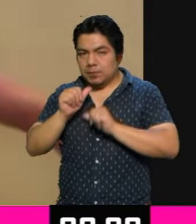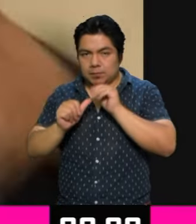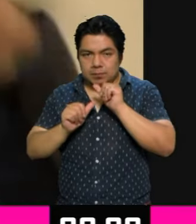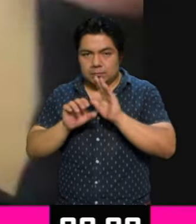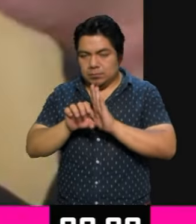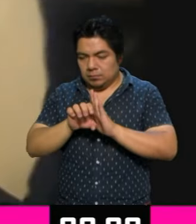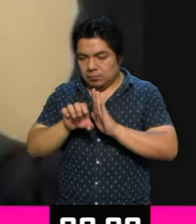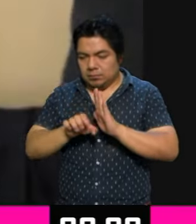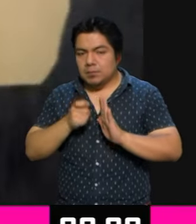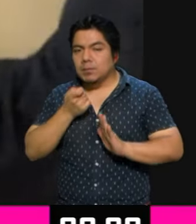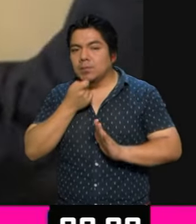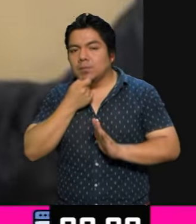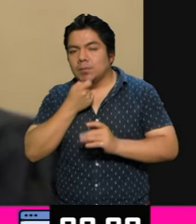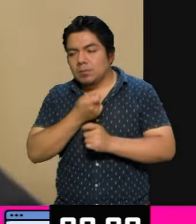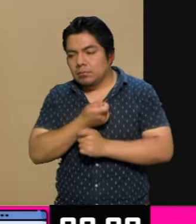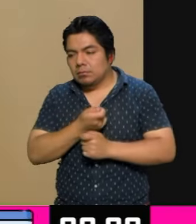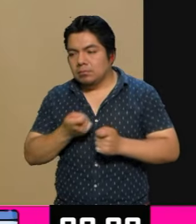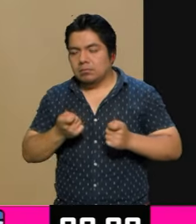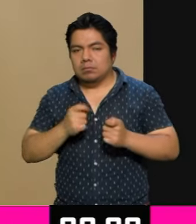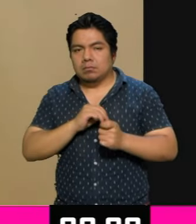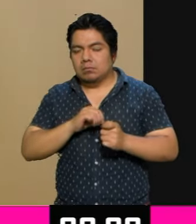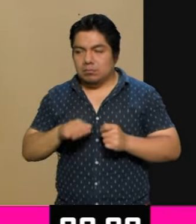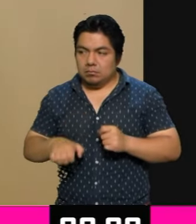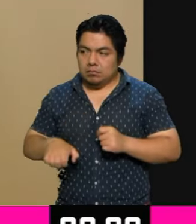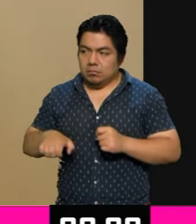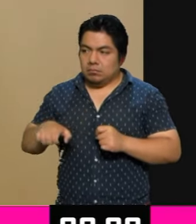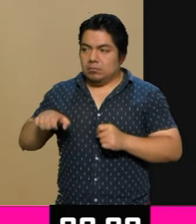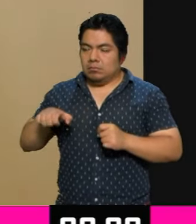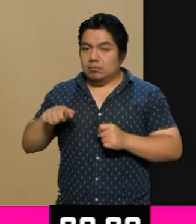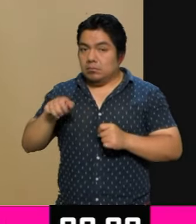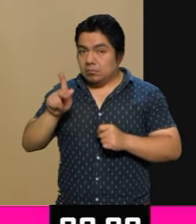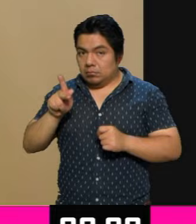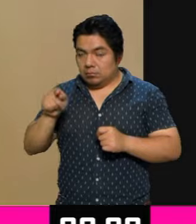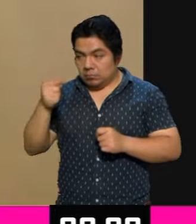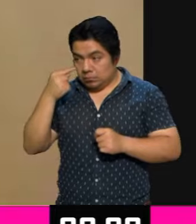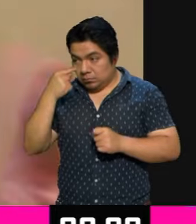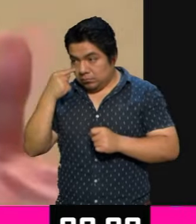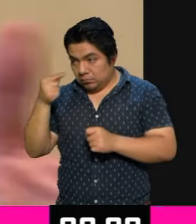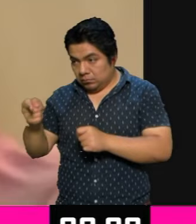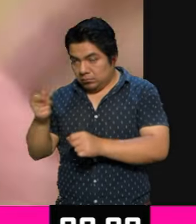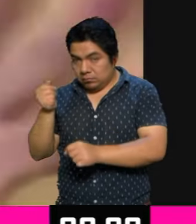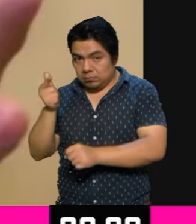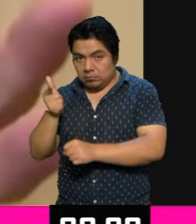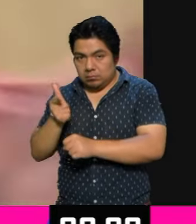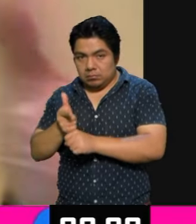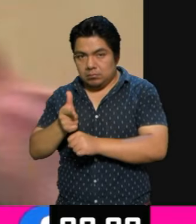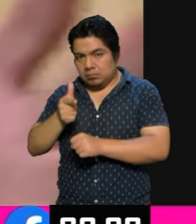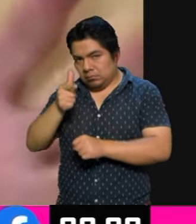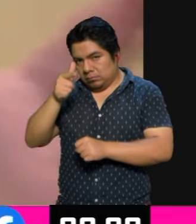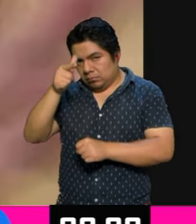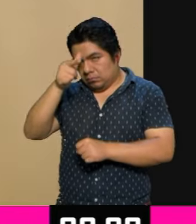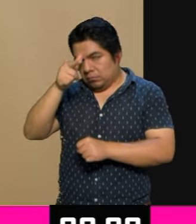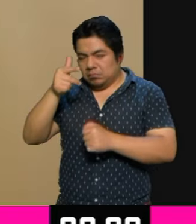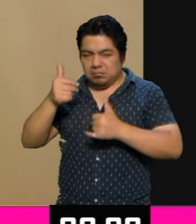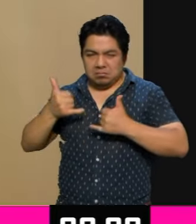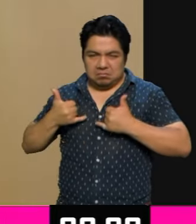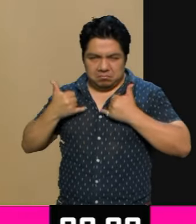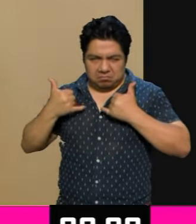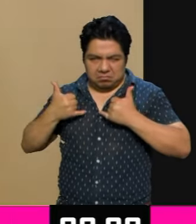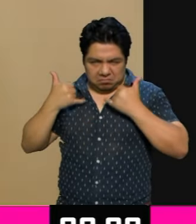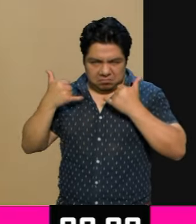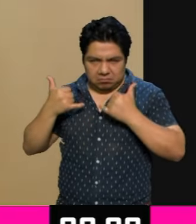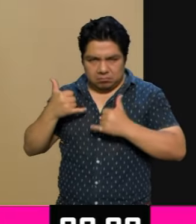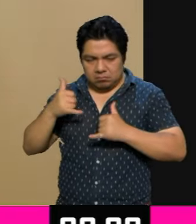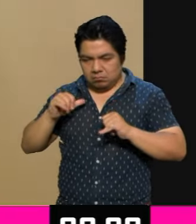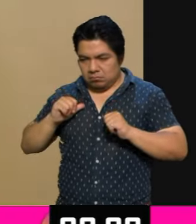niñito progresara, creciera, etcétera, pero se ha encontrado que hay adultitos, adolescentes o jóvenes